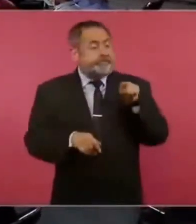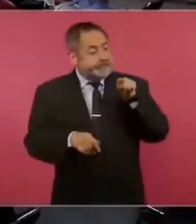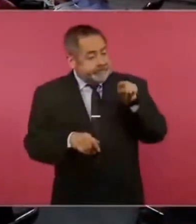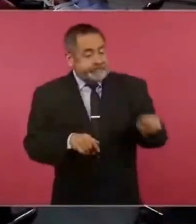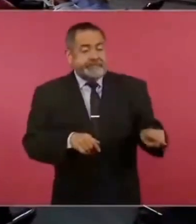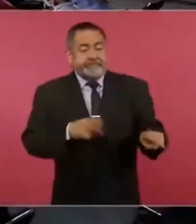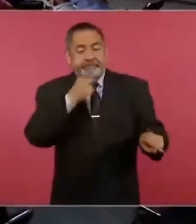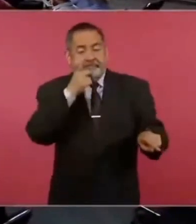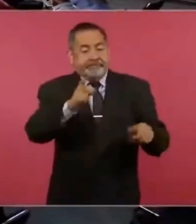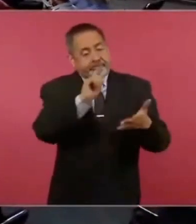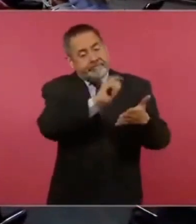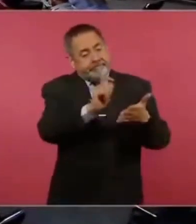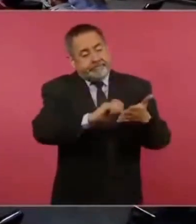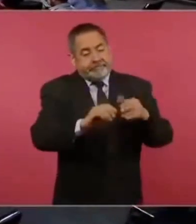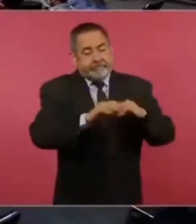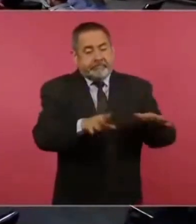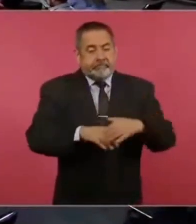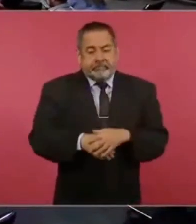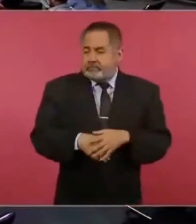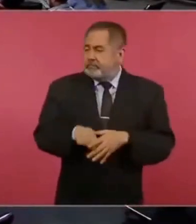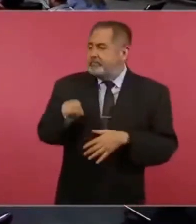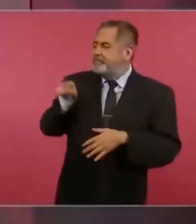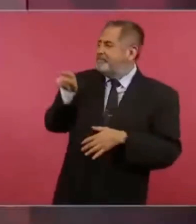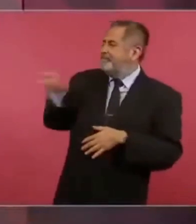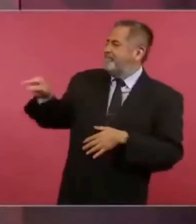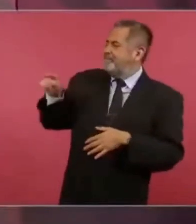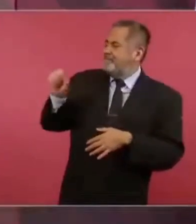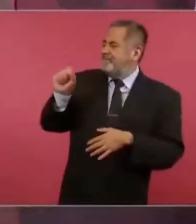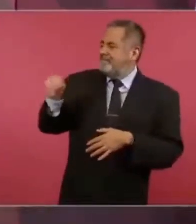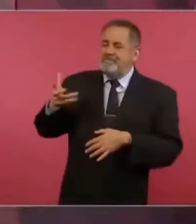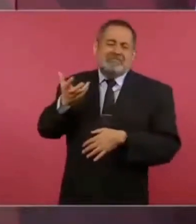diciendo que estábamos preparando